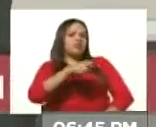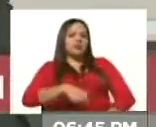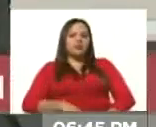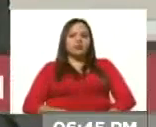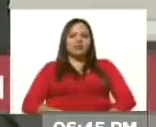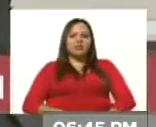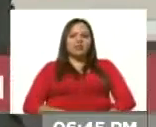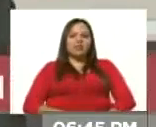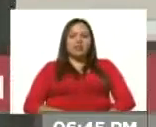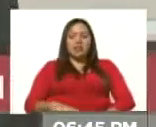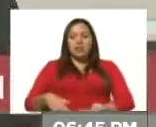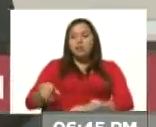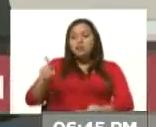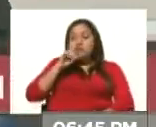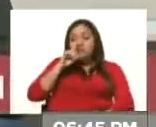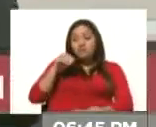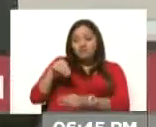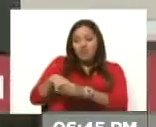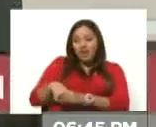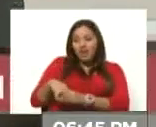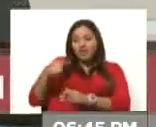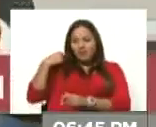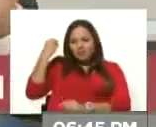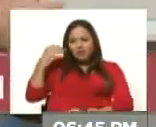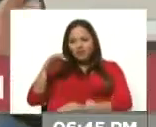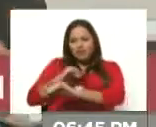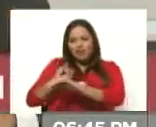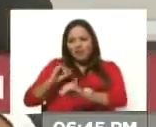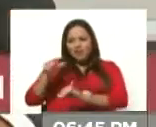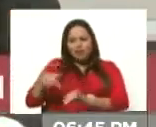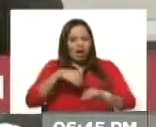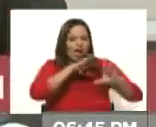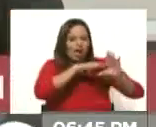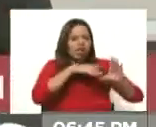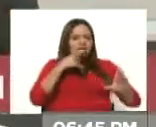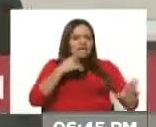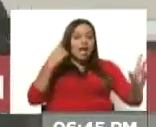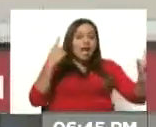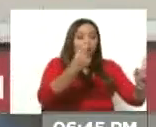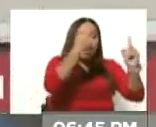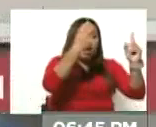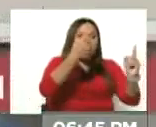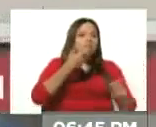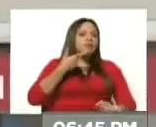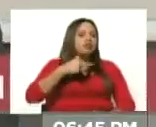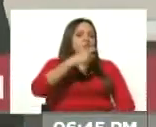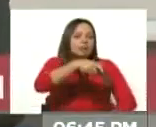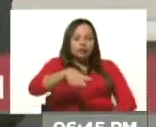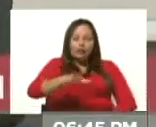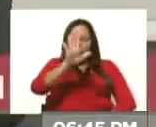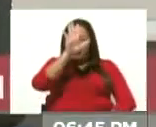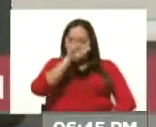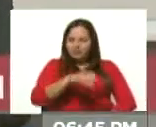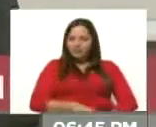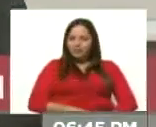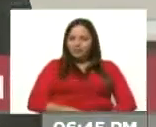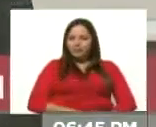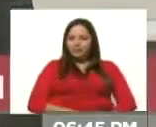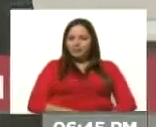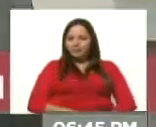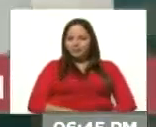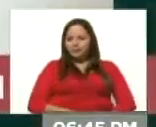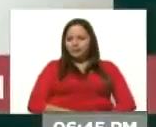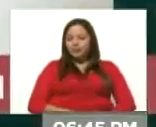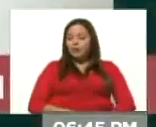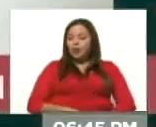se queda callado entonces ya terminó y cuando estoy hablando te dice la pasión de la gente vamos a seguir con la próxima